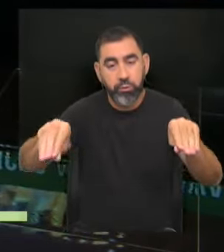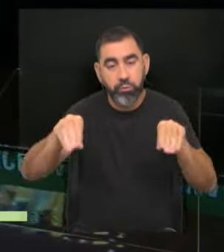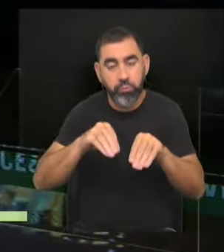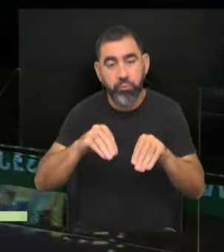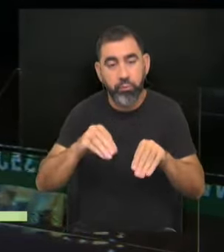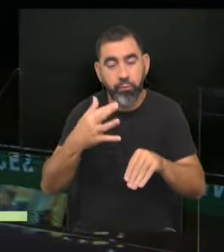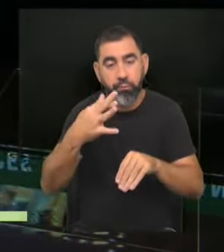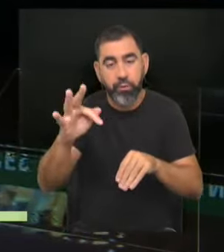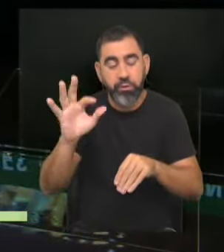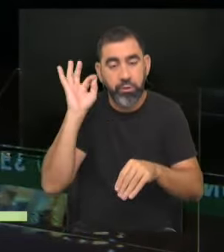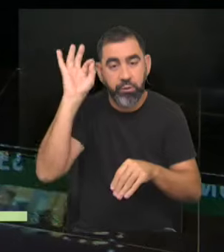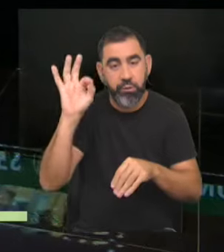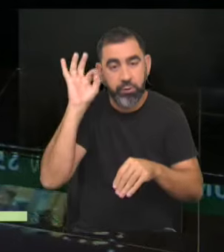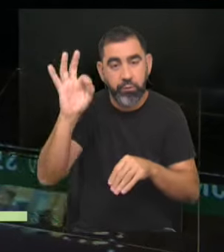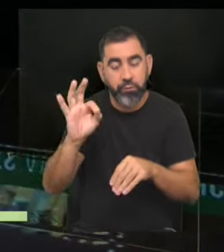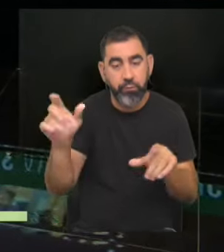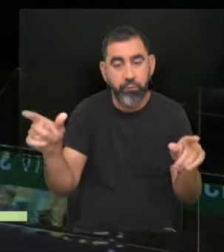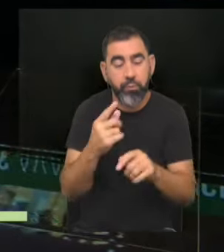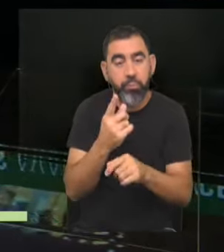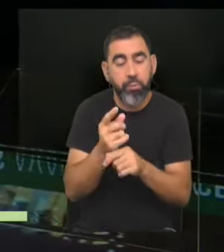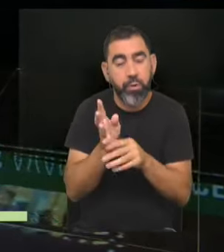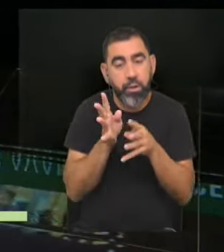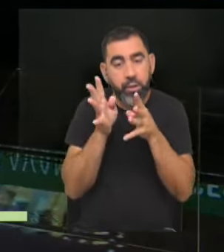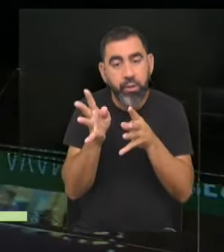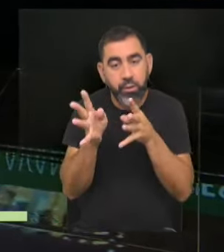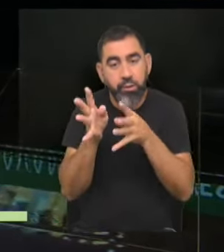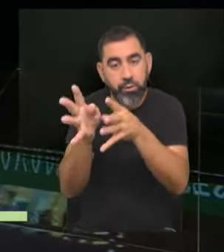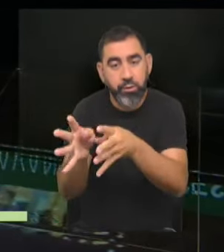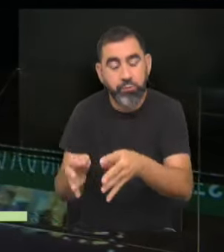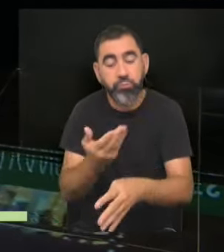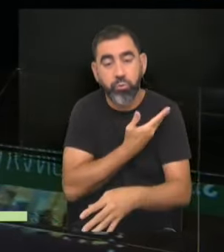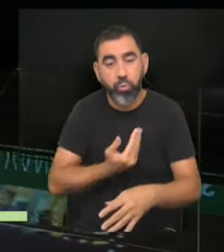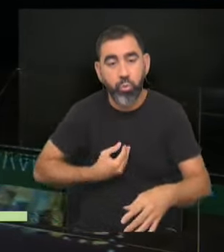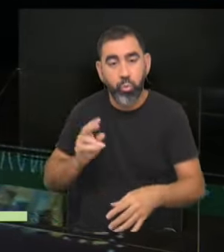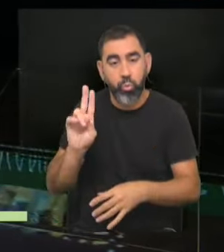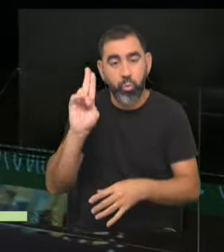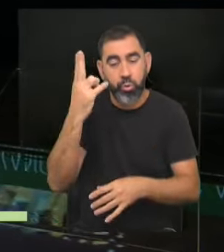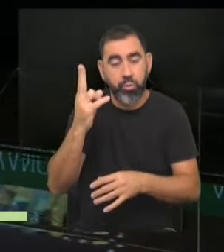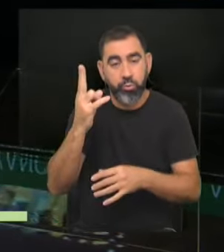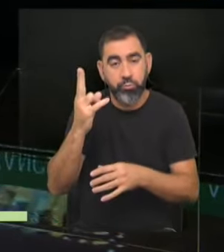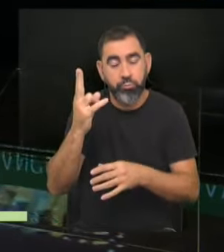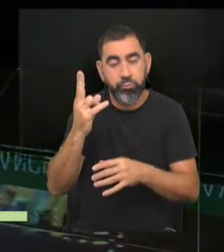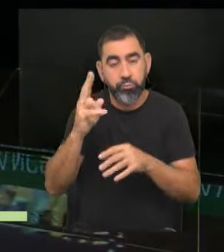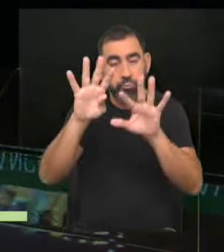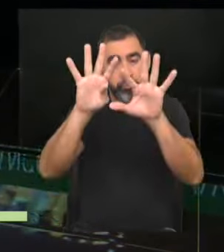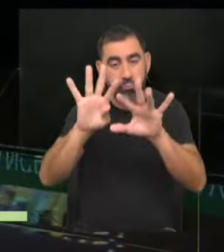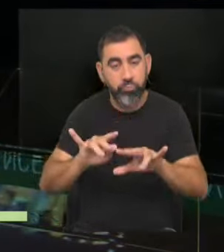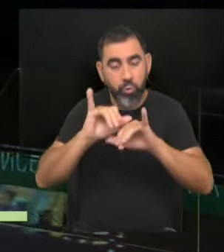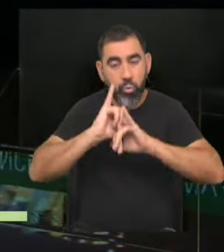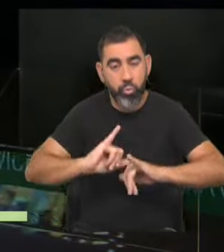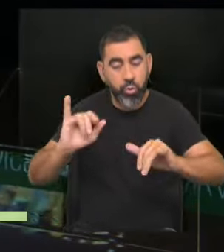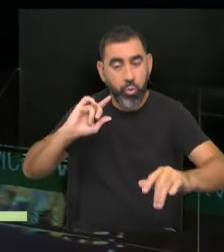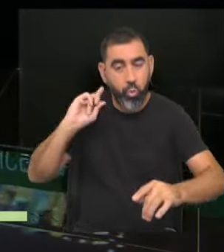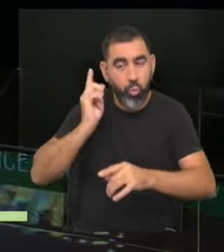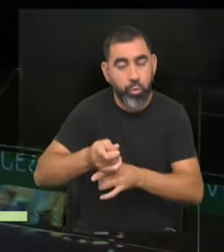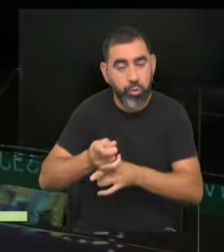entre Francia e Inglaterra al finalizar la Primera Guerra Mundial el Gobierno uruguayo ya ya se expresó a través de un comunicado y condenó